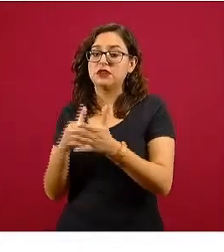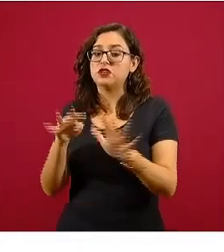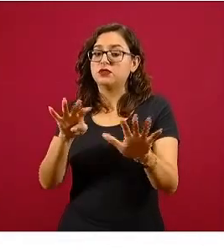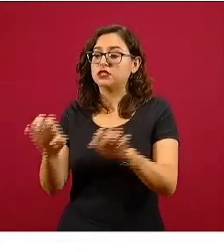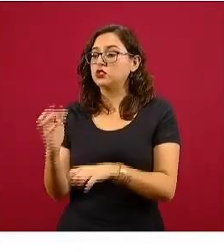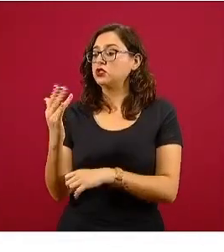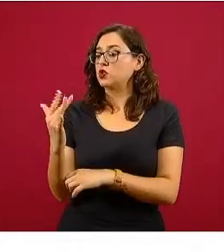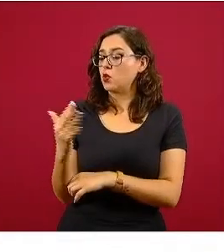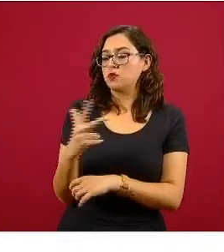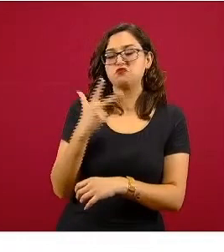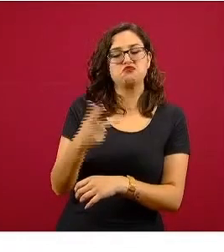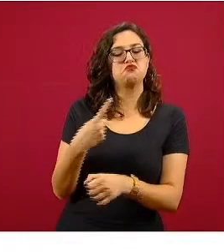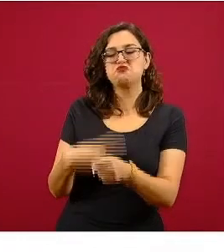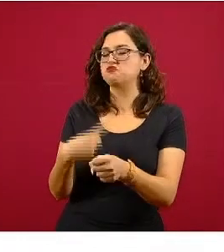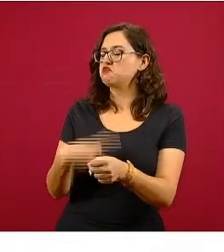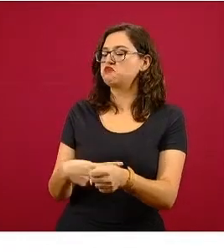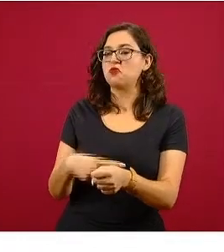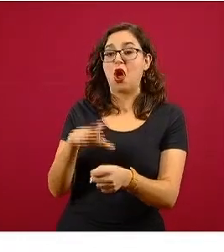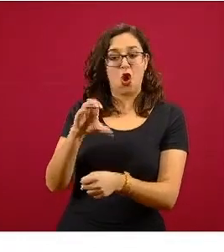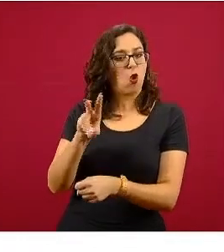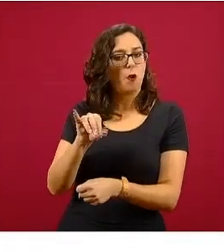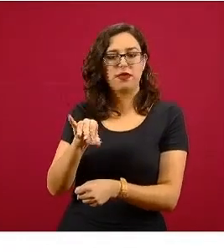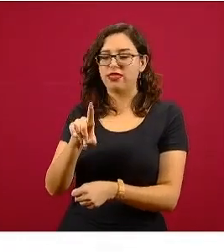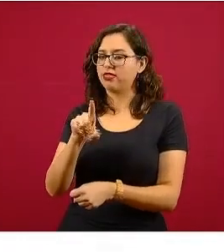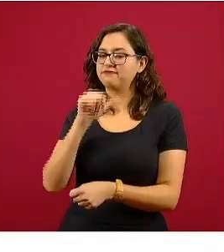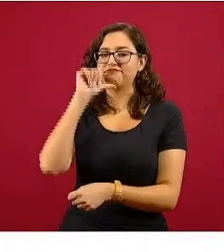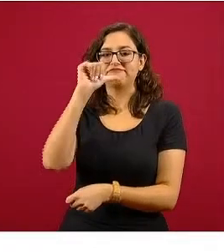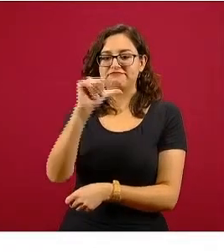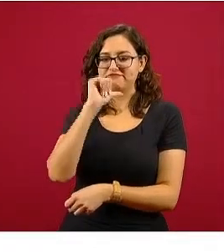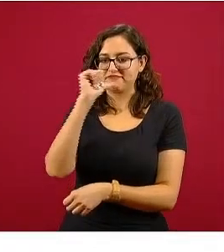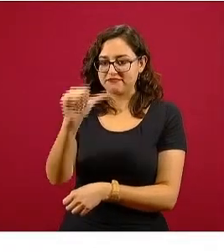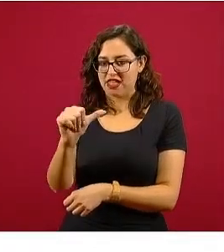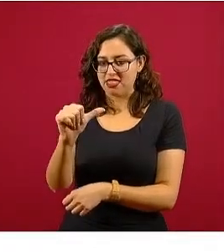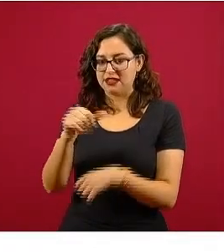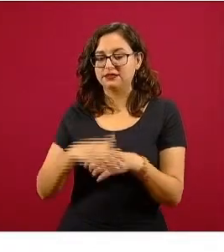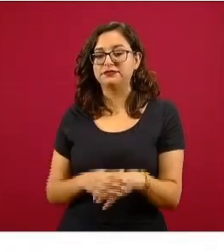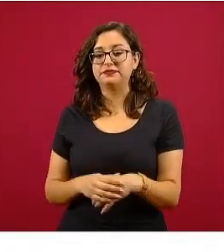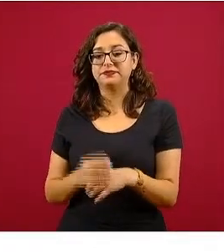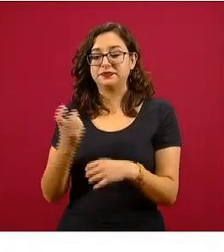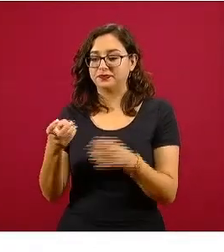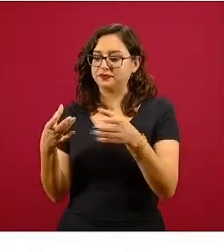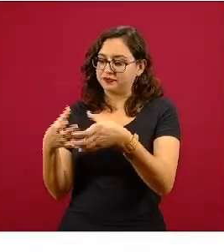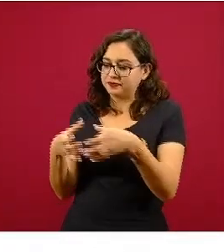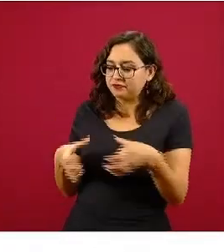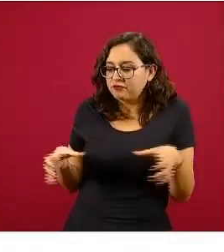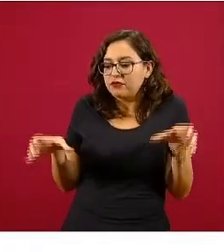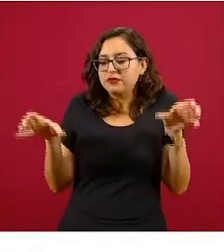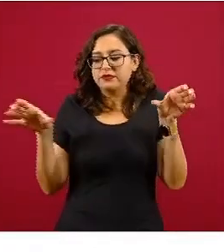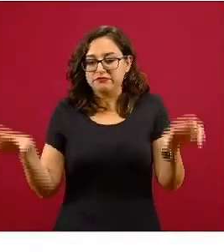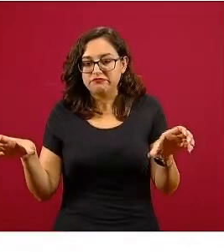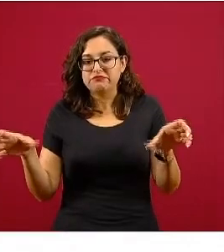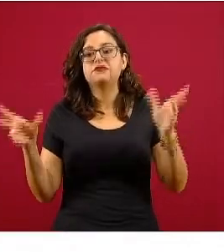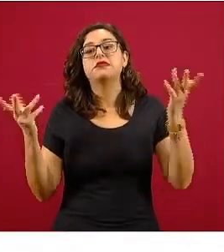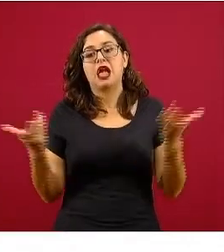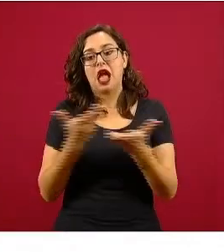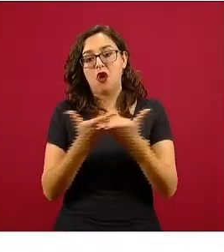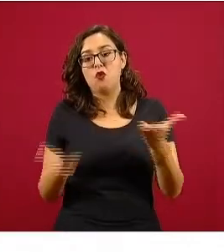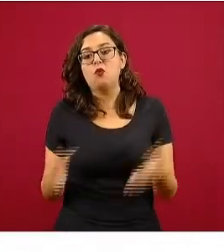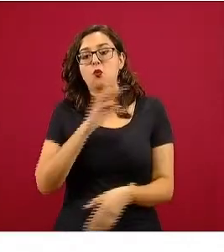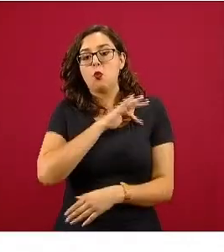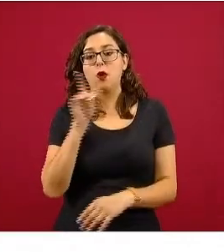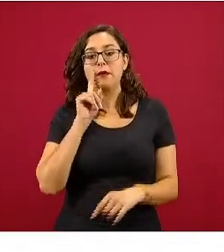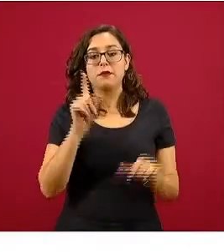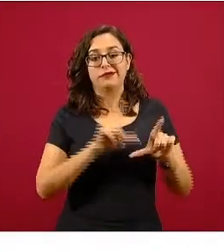676.958 también han dado negativas. Y con esta información básicamente se construye este gráfico,